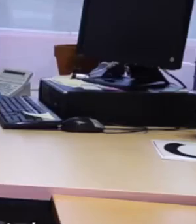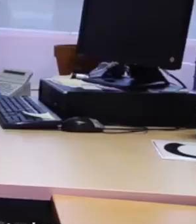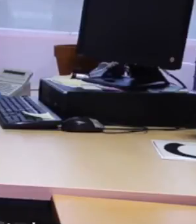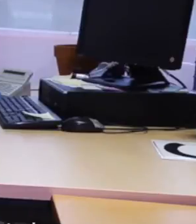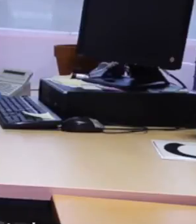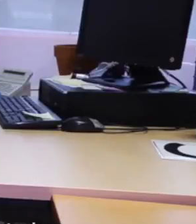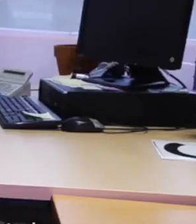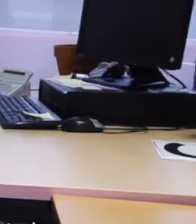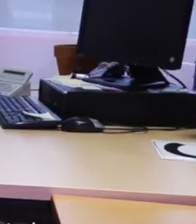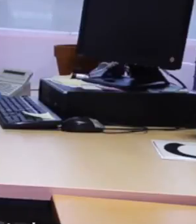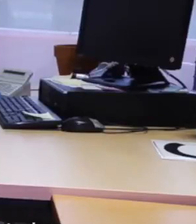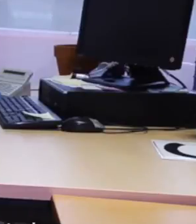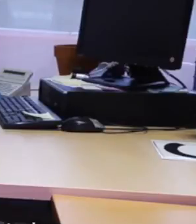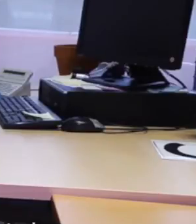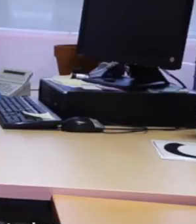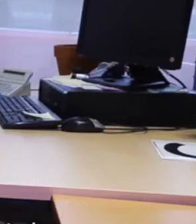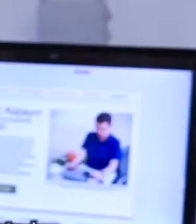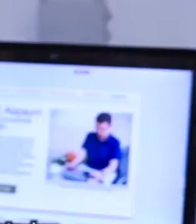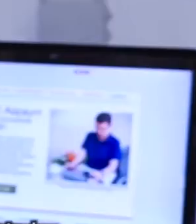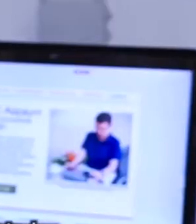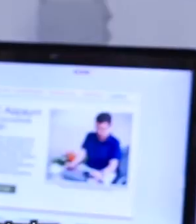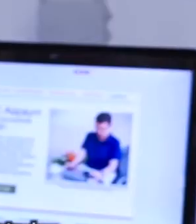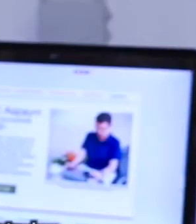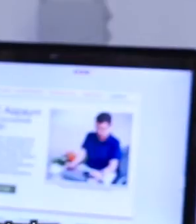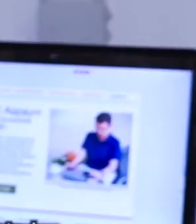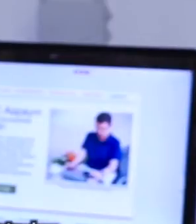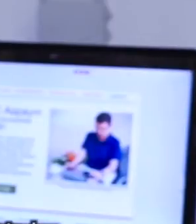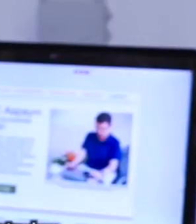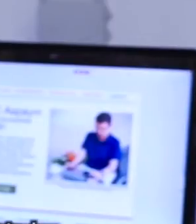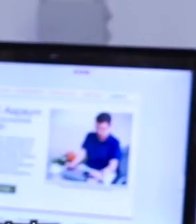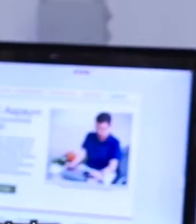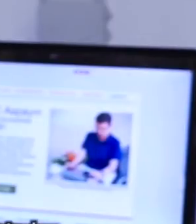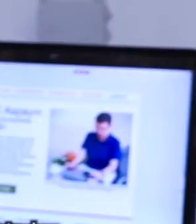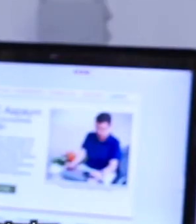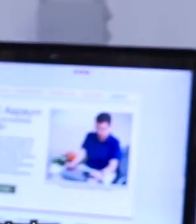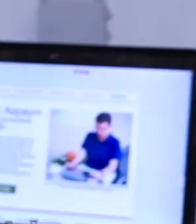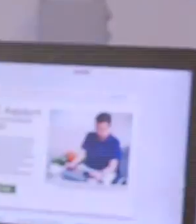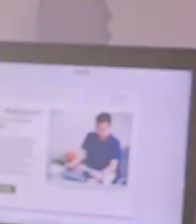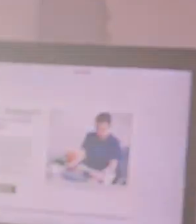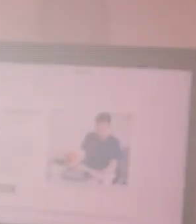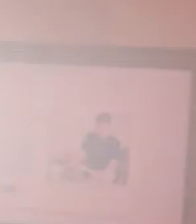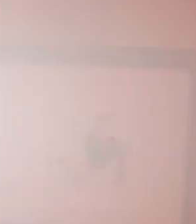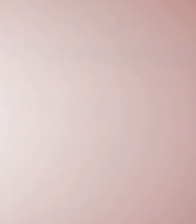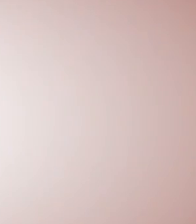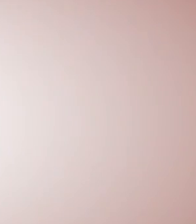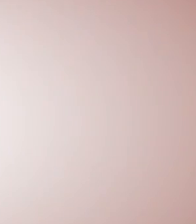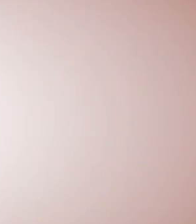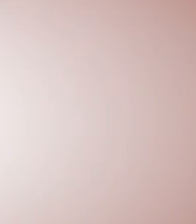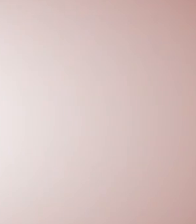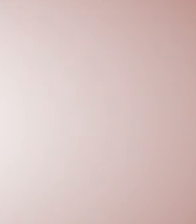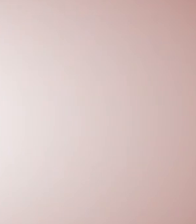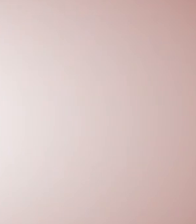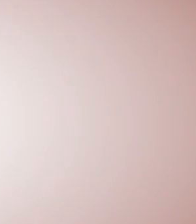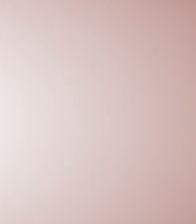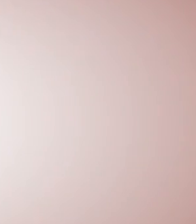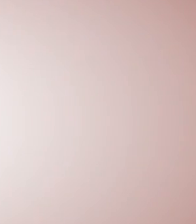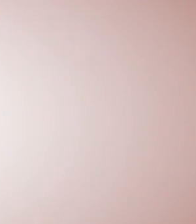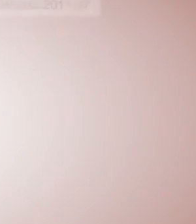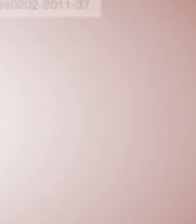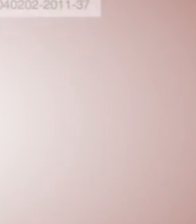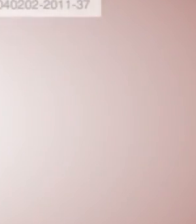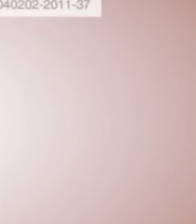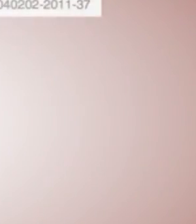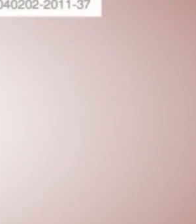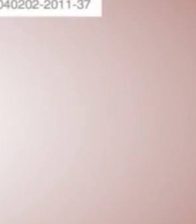En este caso, hemos acercado la accesibilidad a todos, solo queda que tú la uses. El proyecto ASTIC ha sido realizado gracias